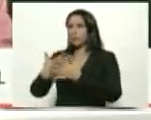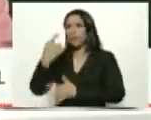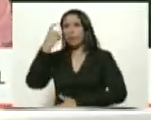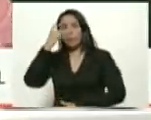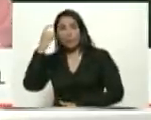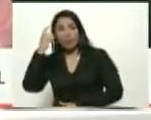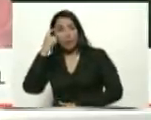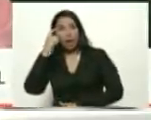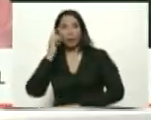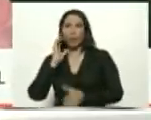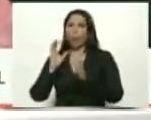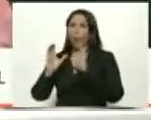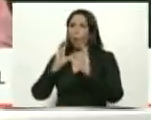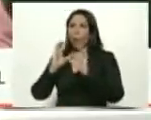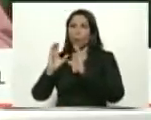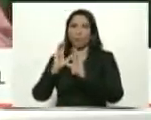conversaciones